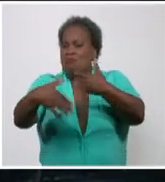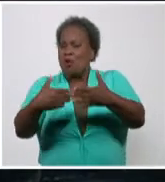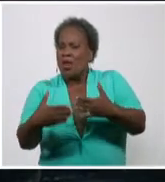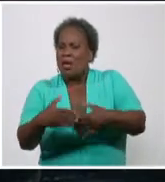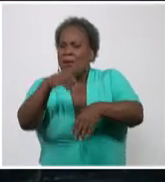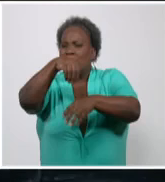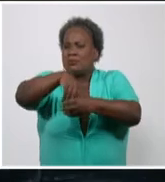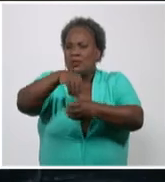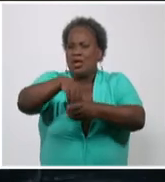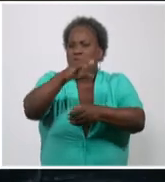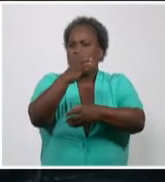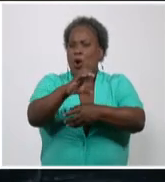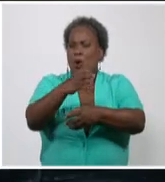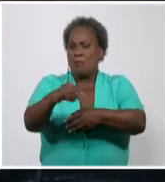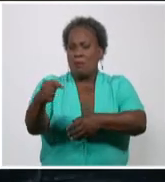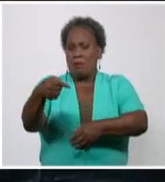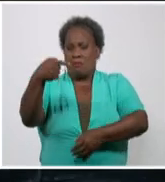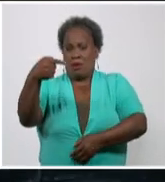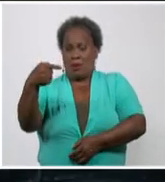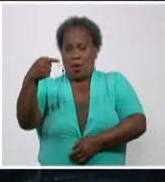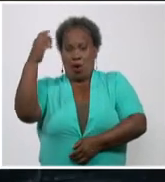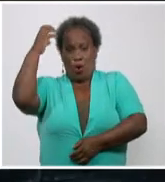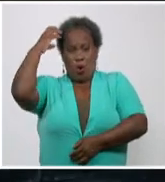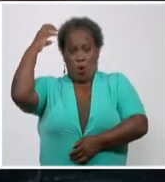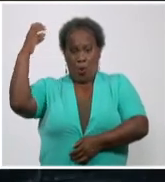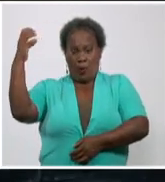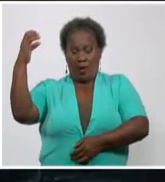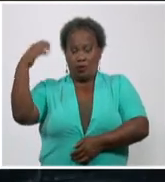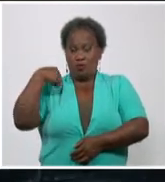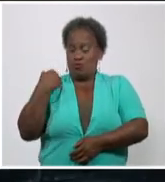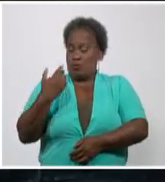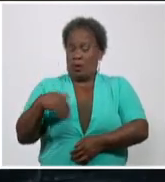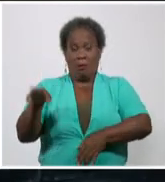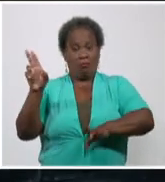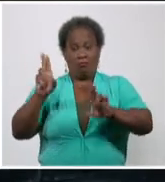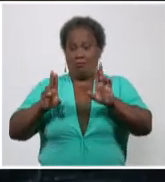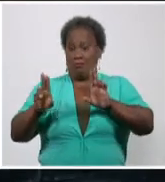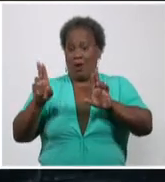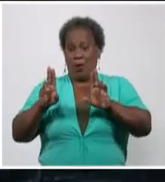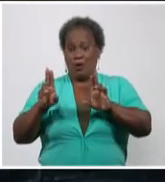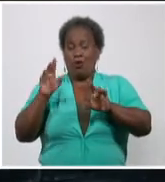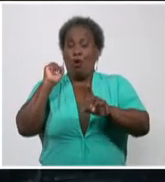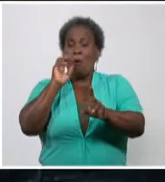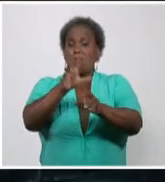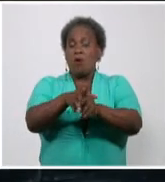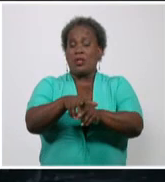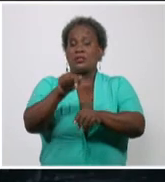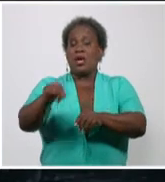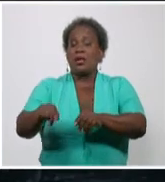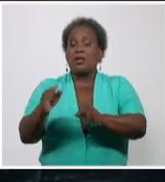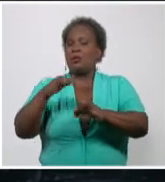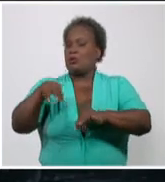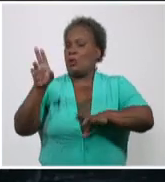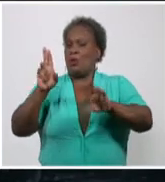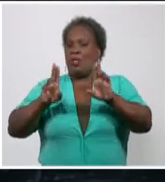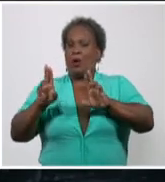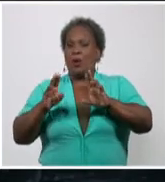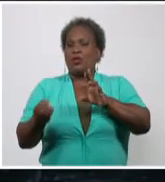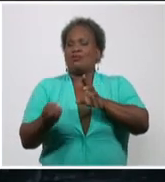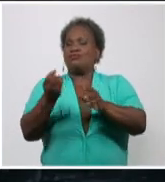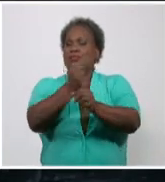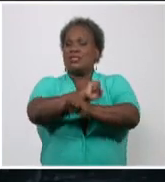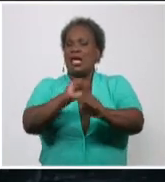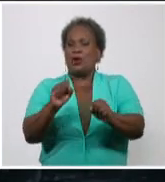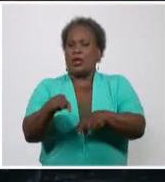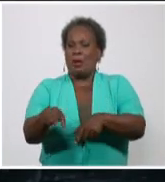primer lugar su gobierno se rige por principios de no violencia y porque condena el terrorismo en todas sus formas, ya que lo ha padecido en